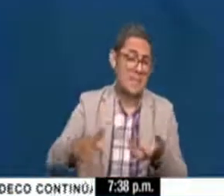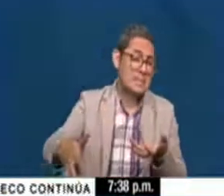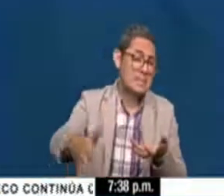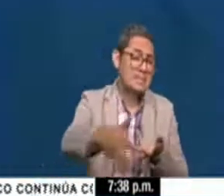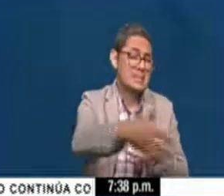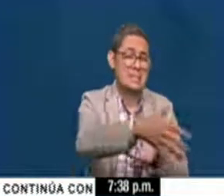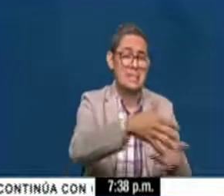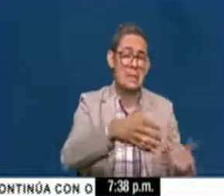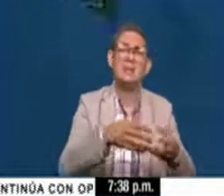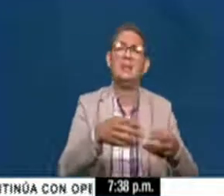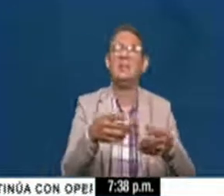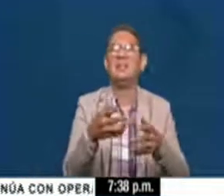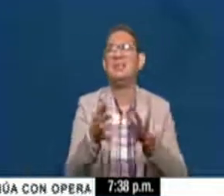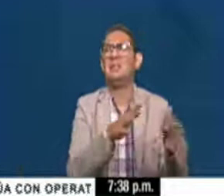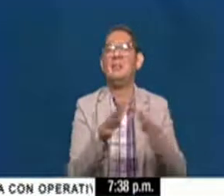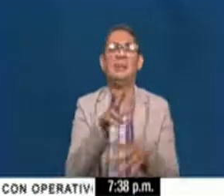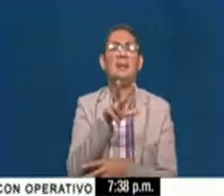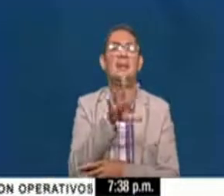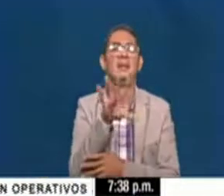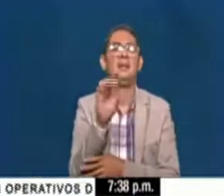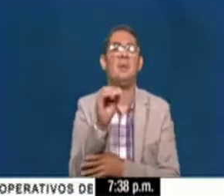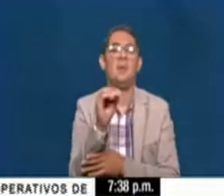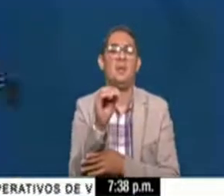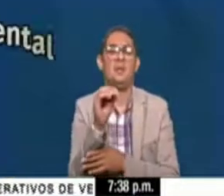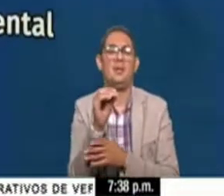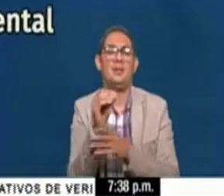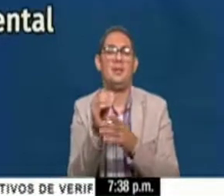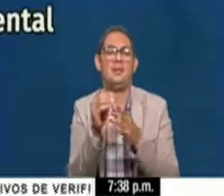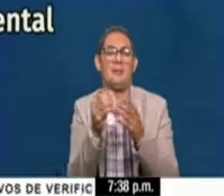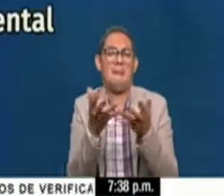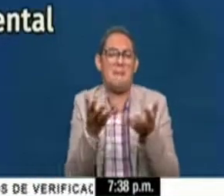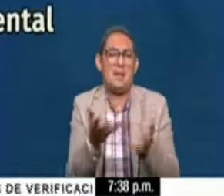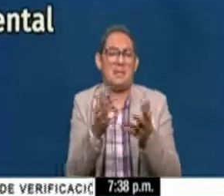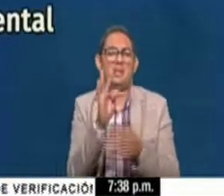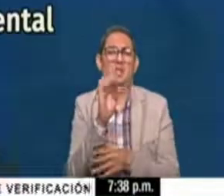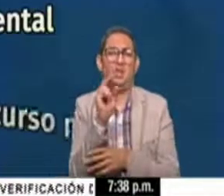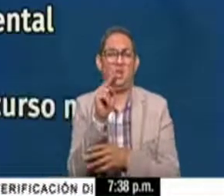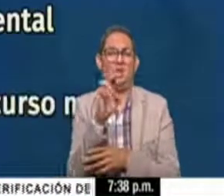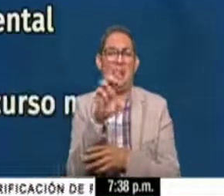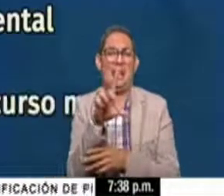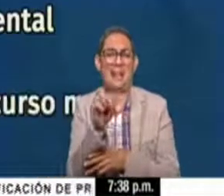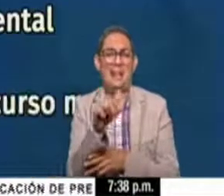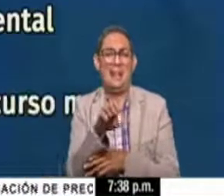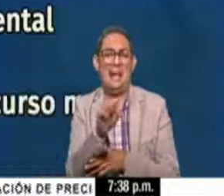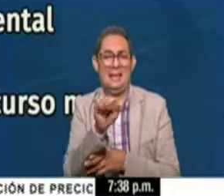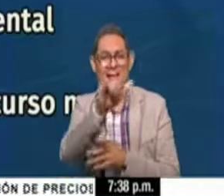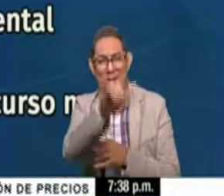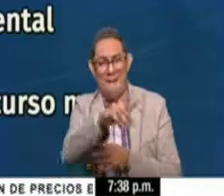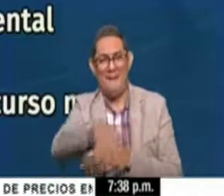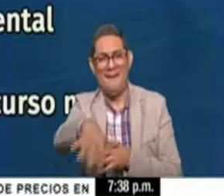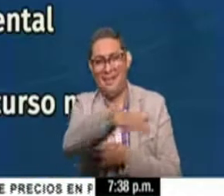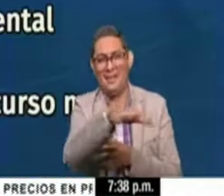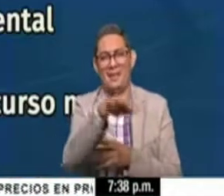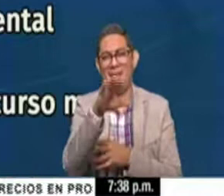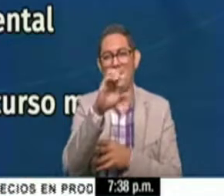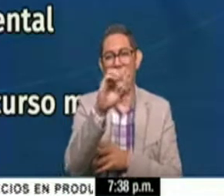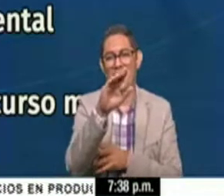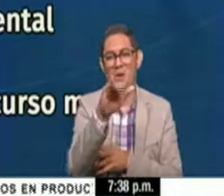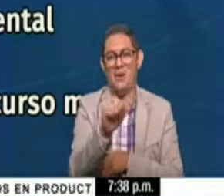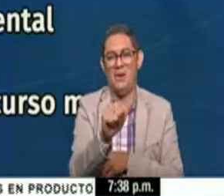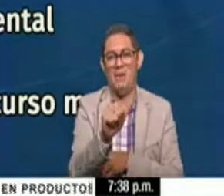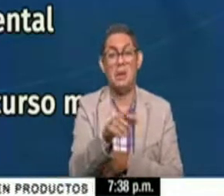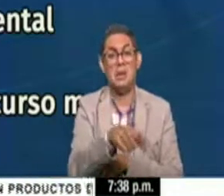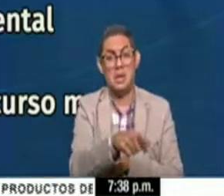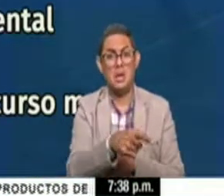de la producción pesquera de la Federación de Pescadores Artesanales del Área de Influencia del Parque Nacional Coiba, donde garantizan